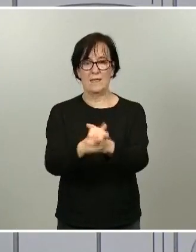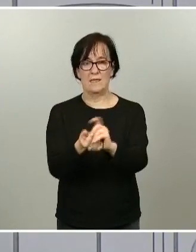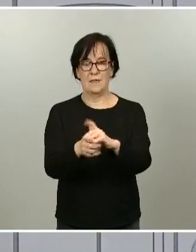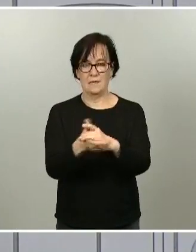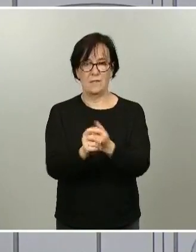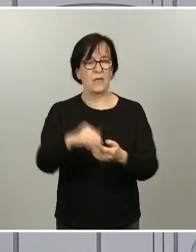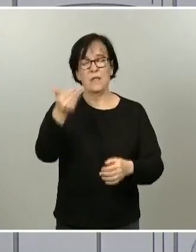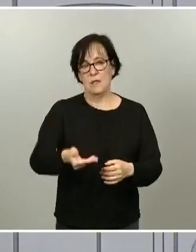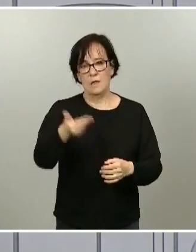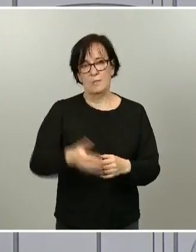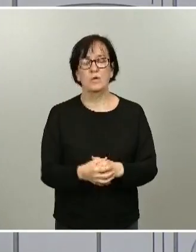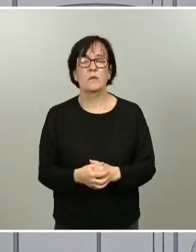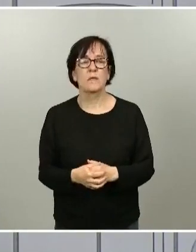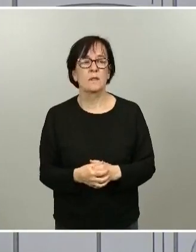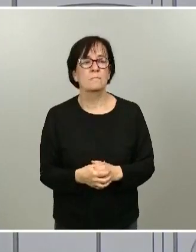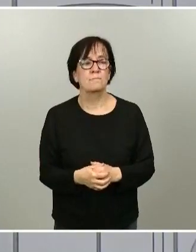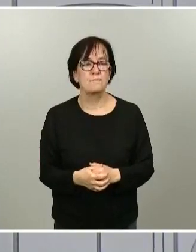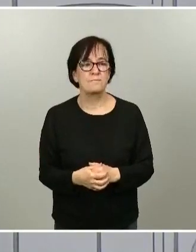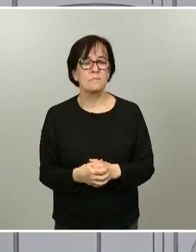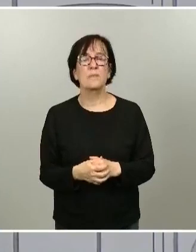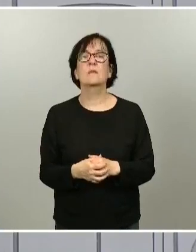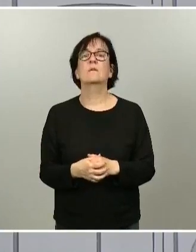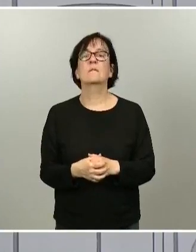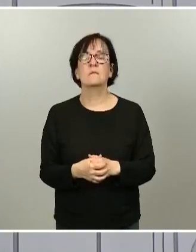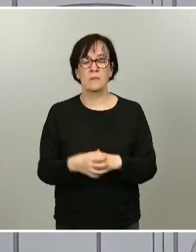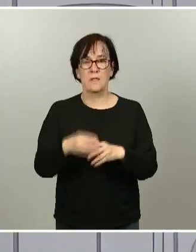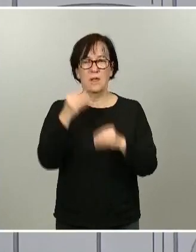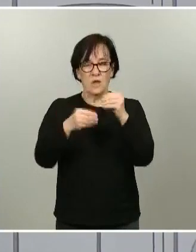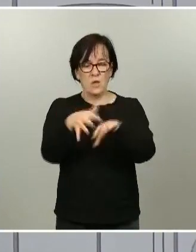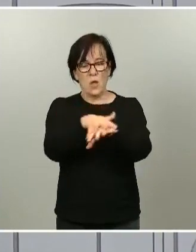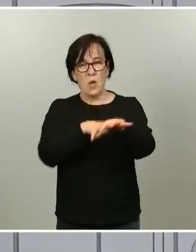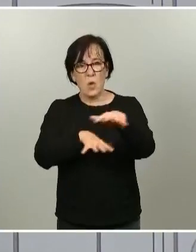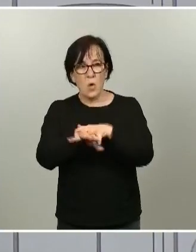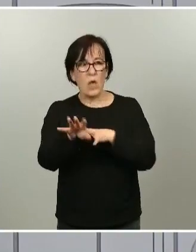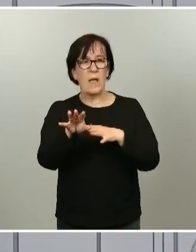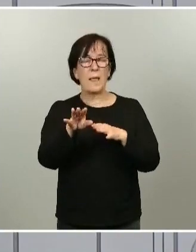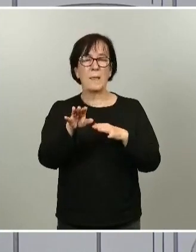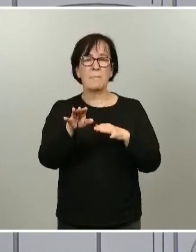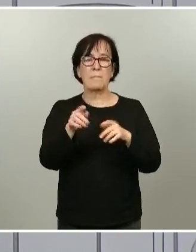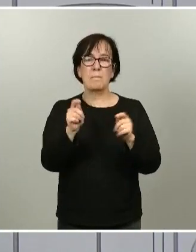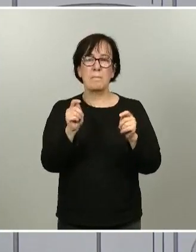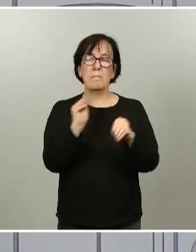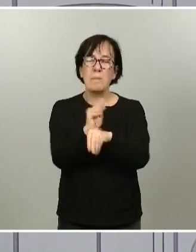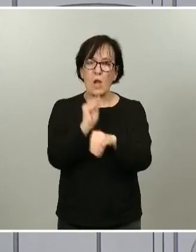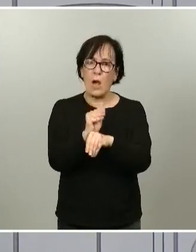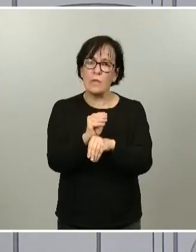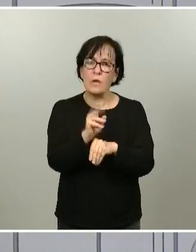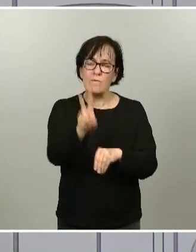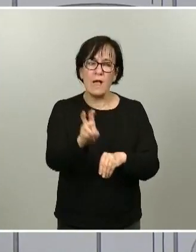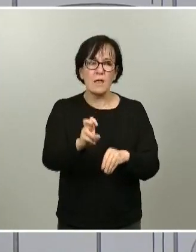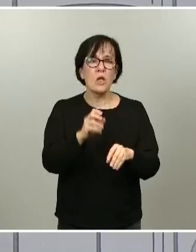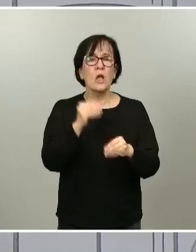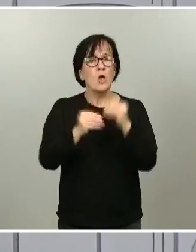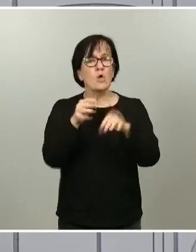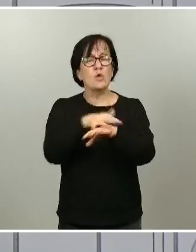fundamental. Se habla también del uso de guantes, que es una buena medida de precaución, pero el uso de guantes es peligroso si no